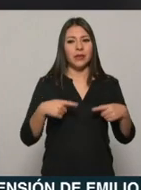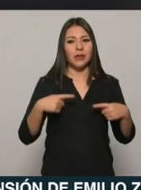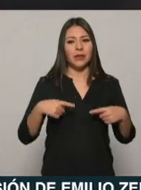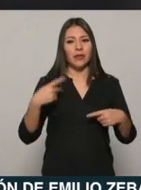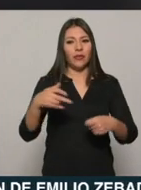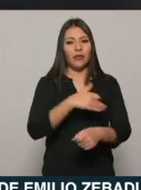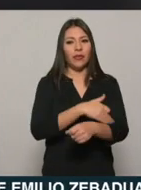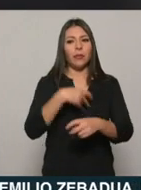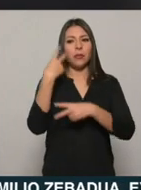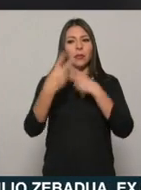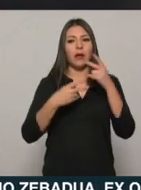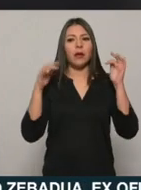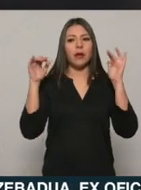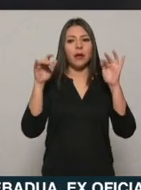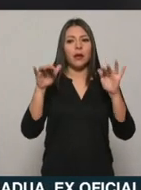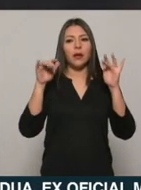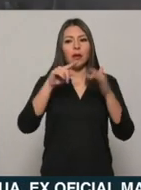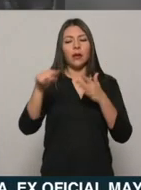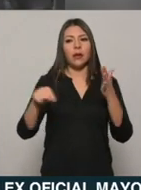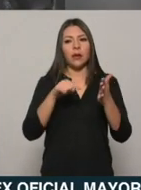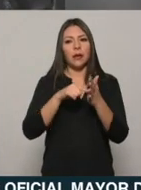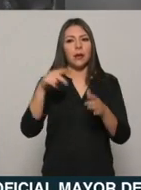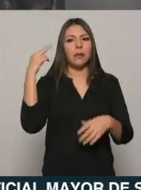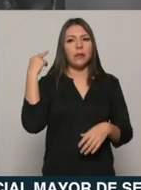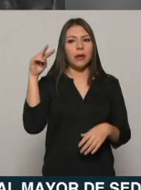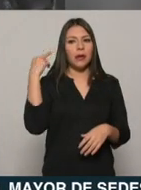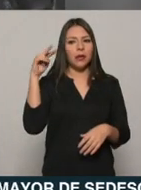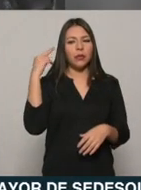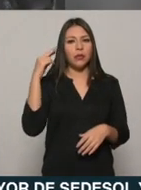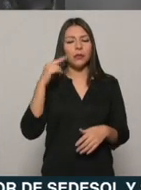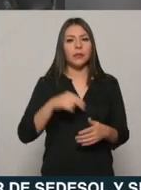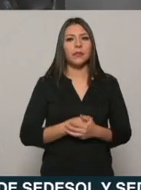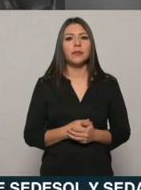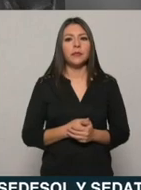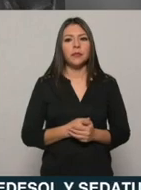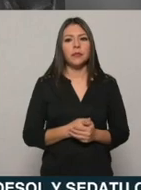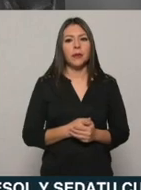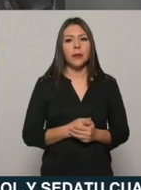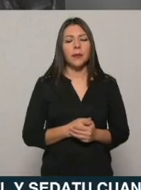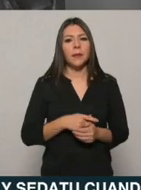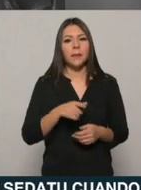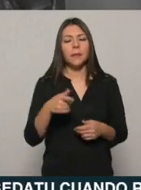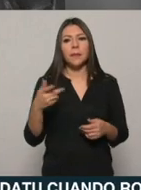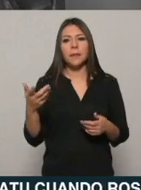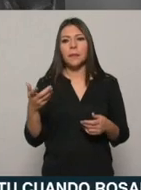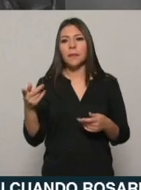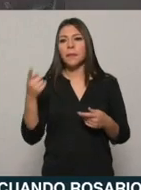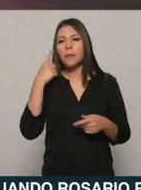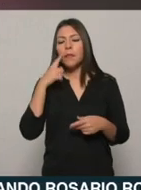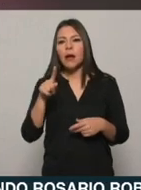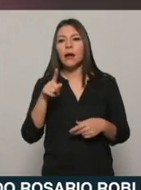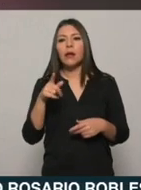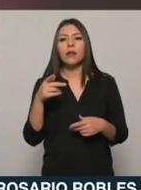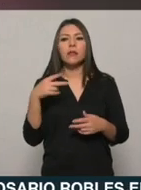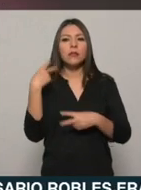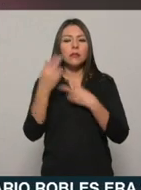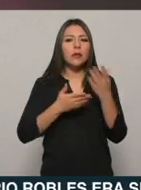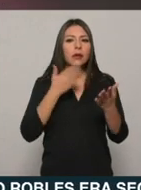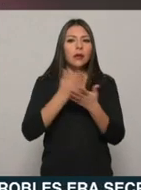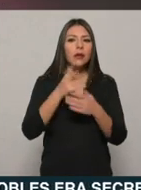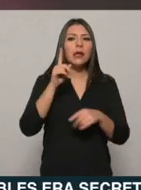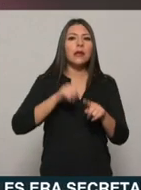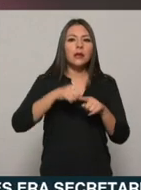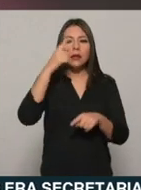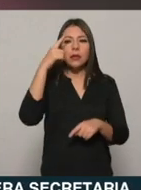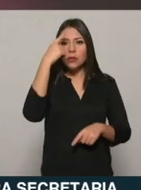Centro Integral de Justicia de Coatzacoalcos para llevar a cabo todo este tema del trámite y reconocer